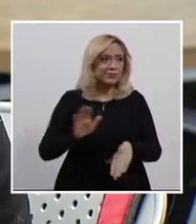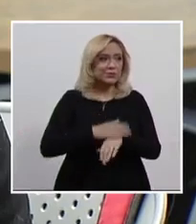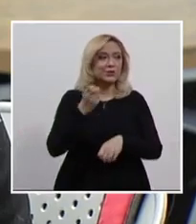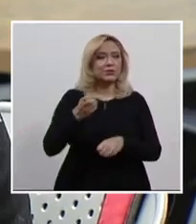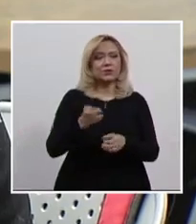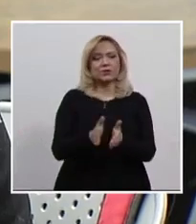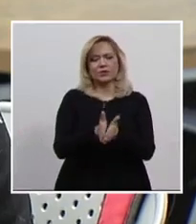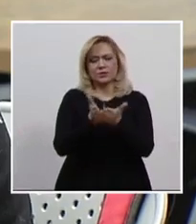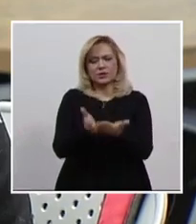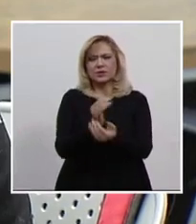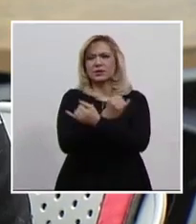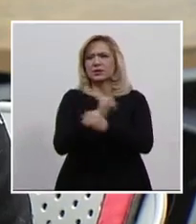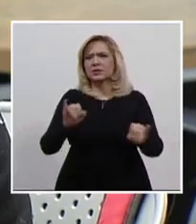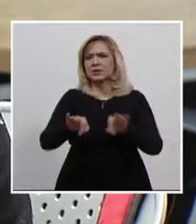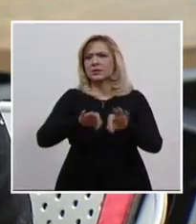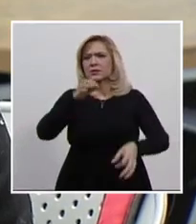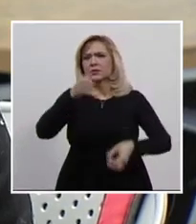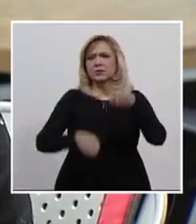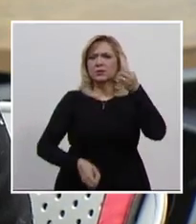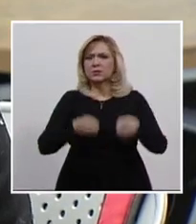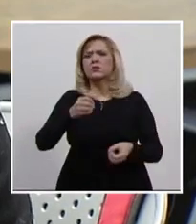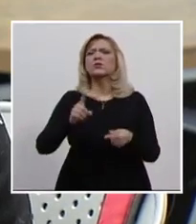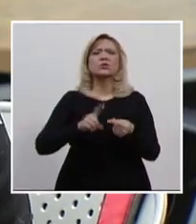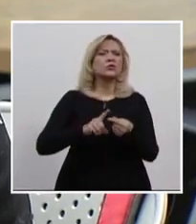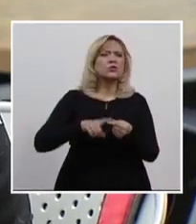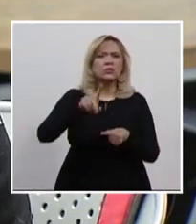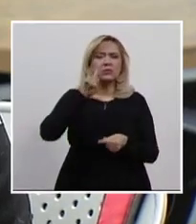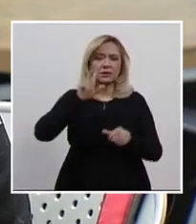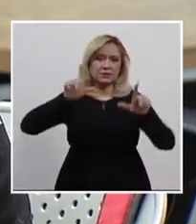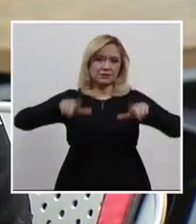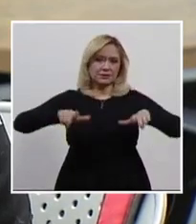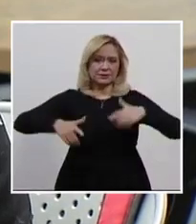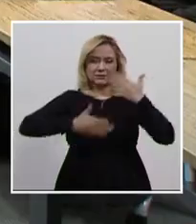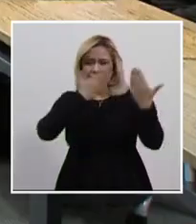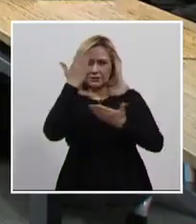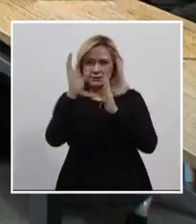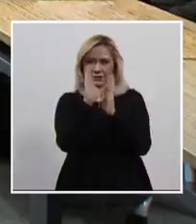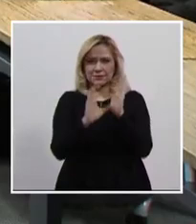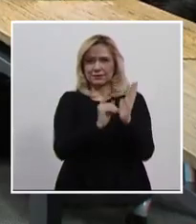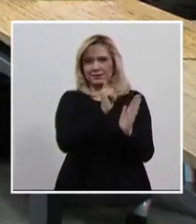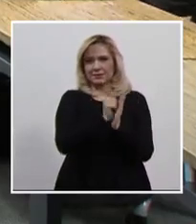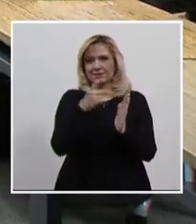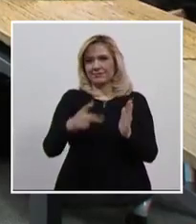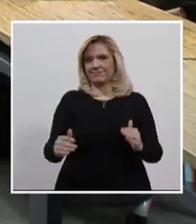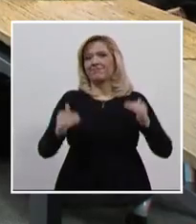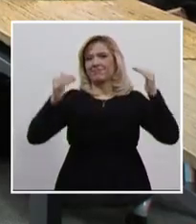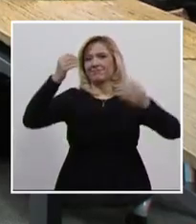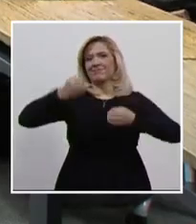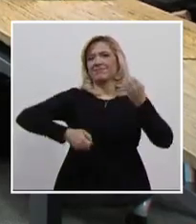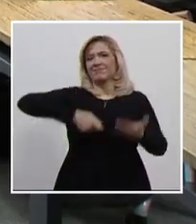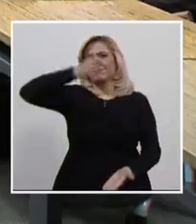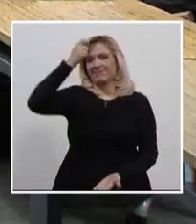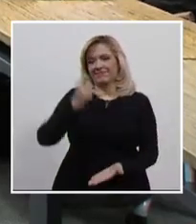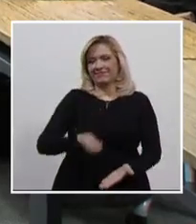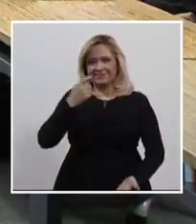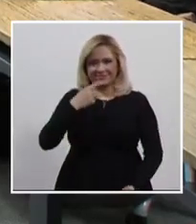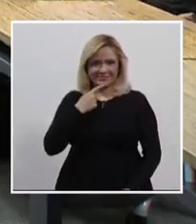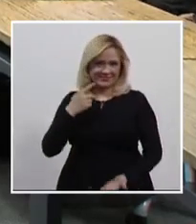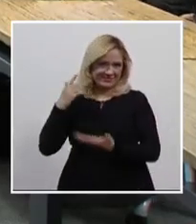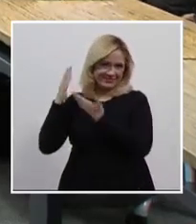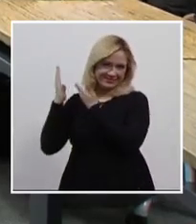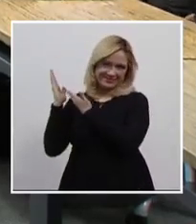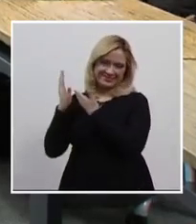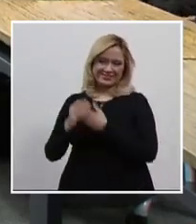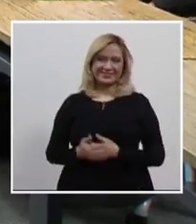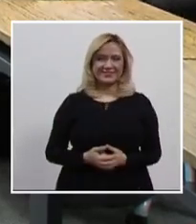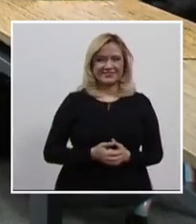sobre Independencia Judicial está disponible en el sitio web del Centro de Estudios Constitucionales de la Corte. Para el canal del Poder Judicial de la